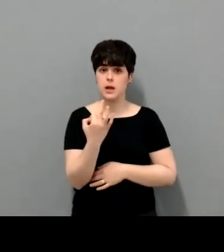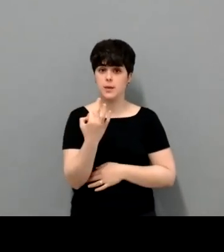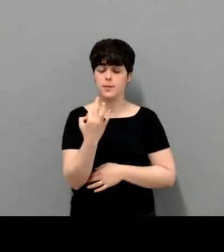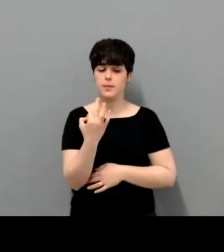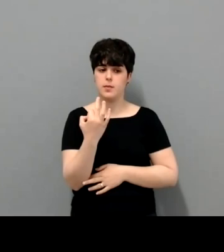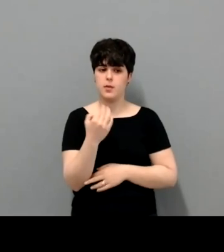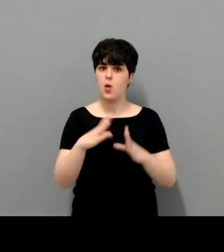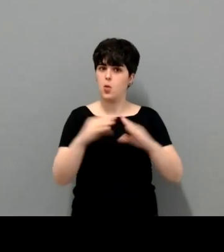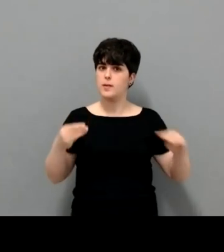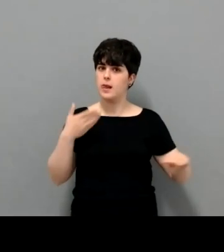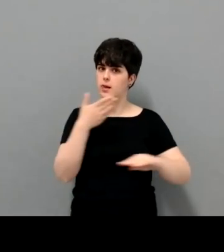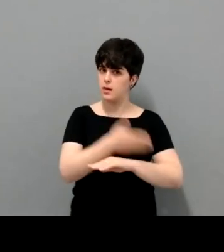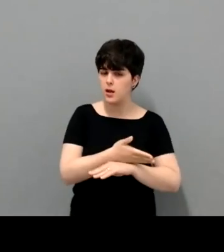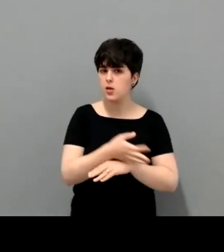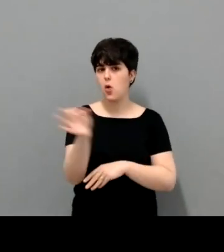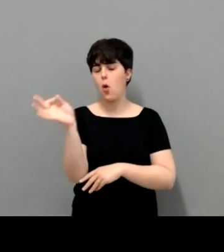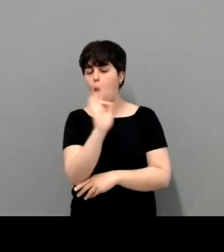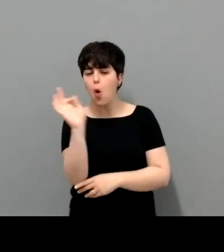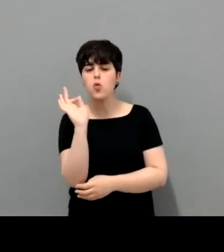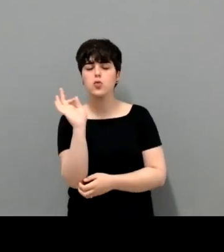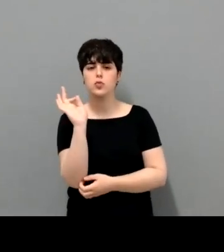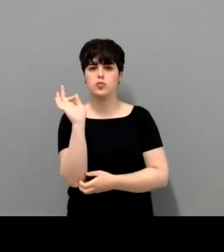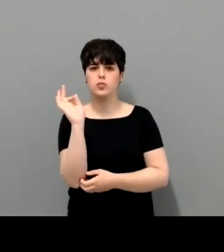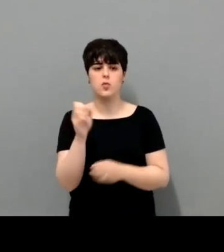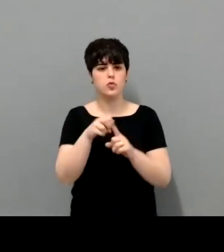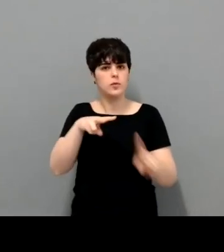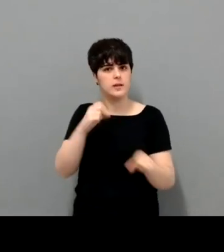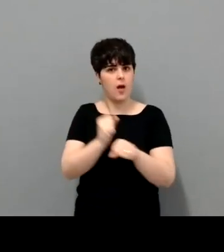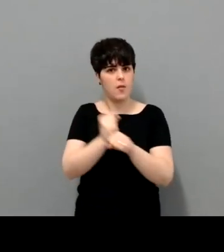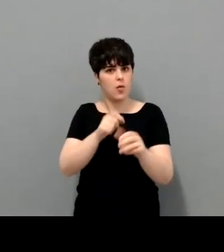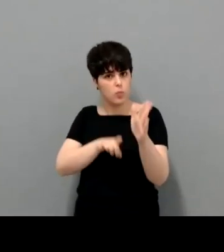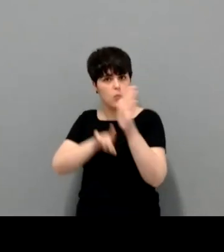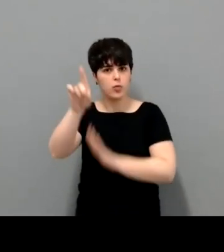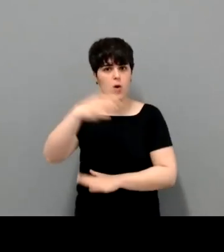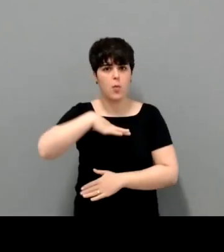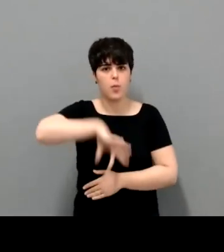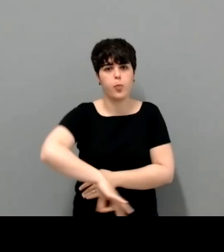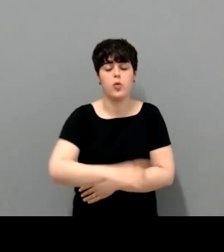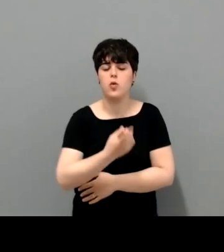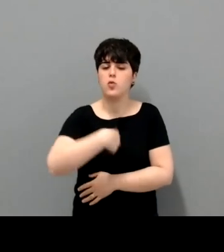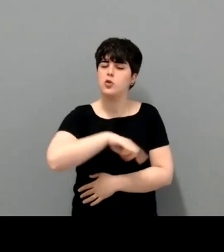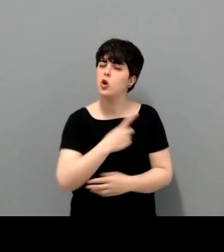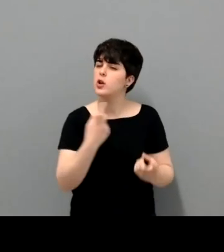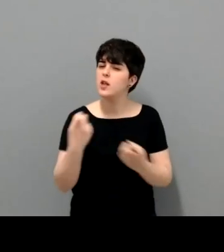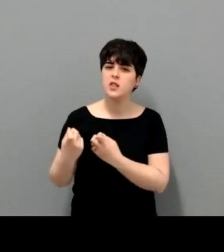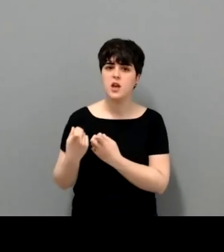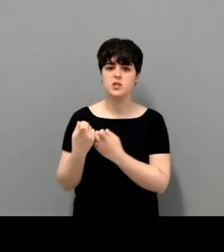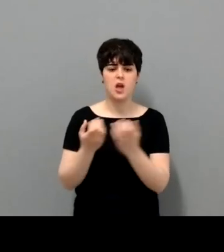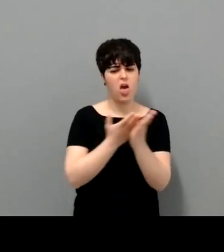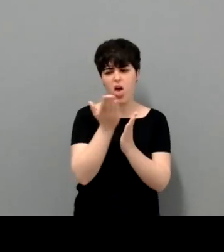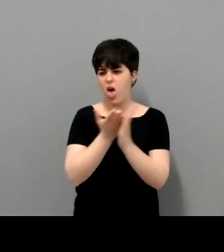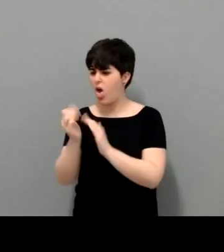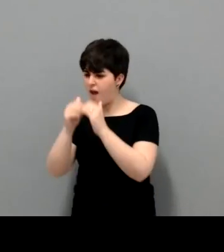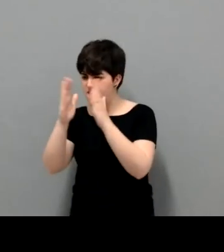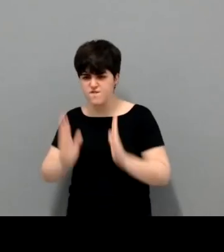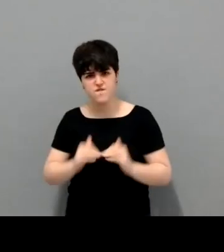a la universidad o desarrollarse laboralmente. Tenemos que disponer de tantas opciones